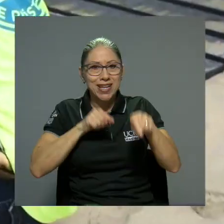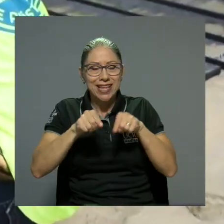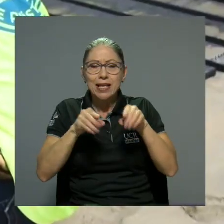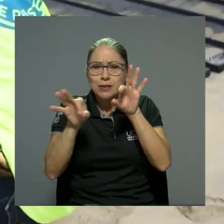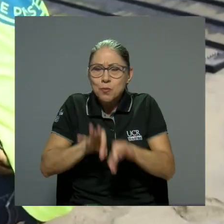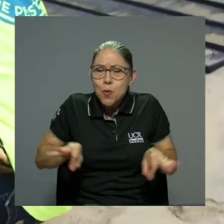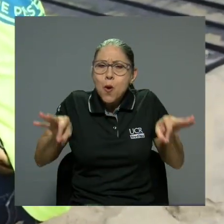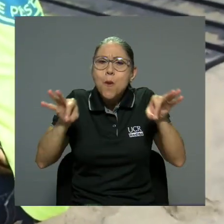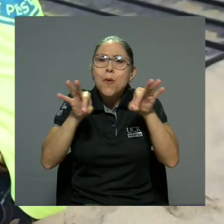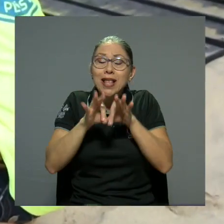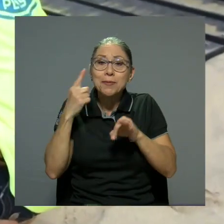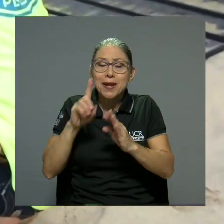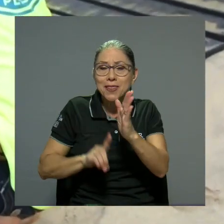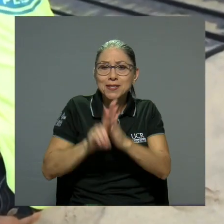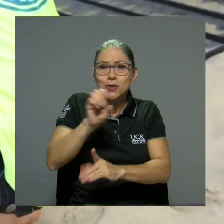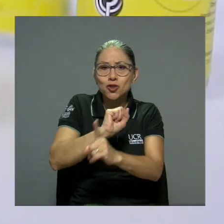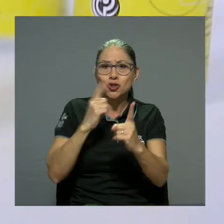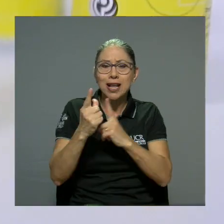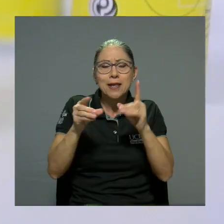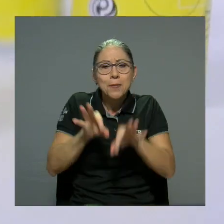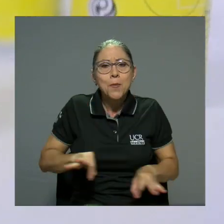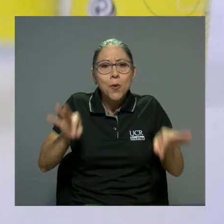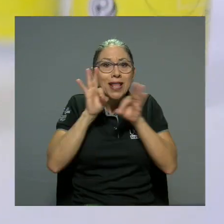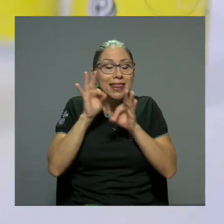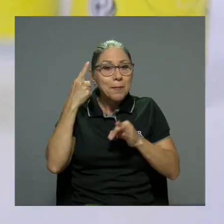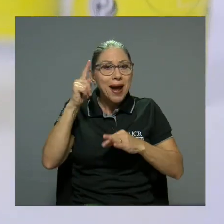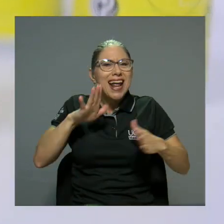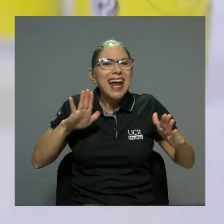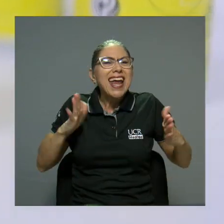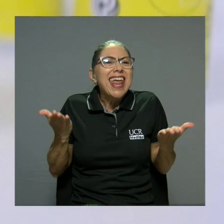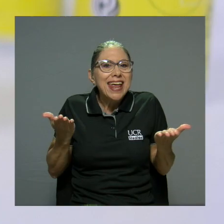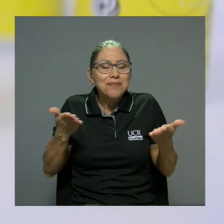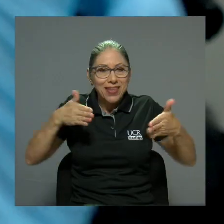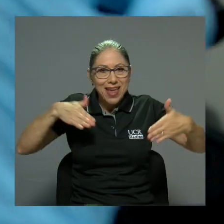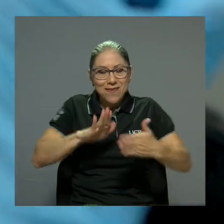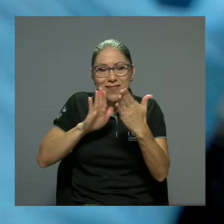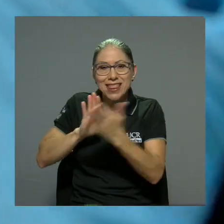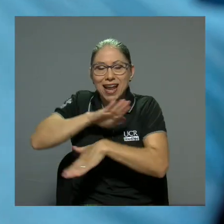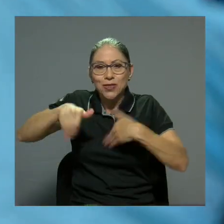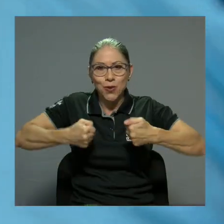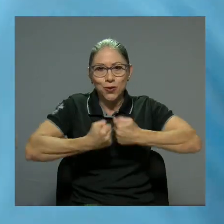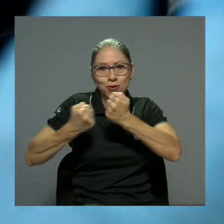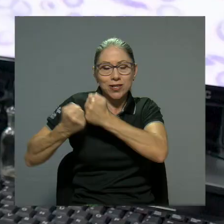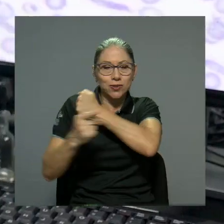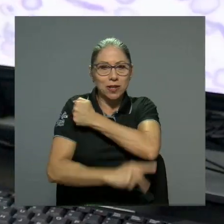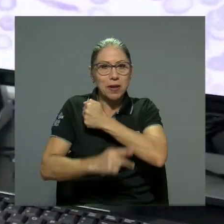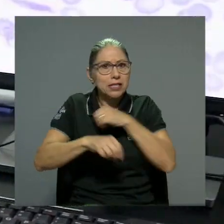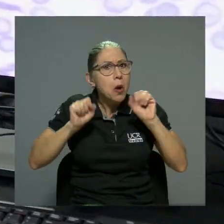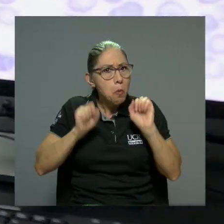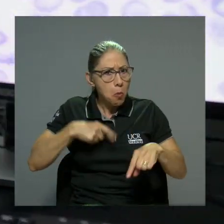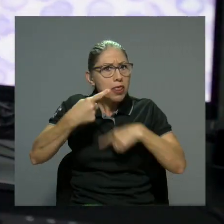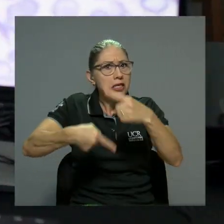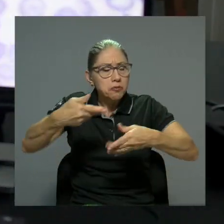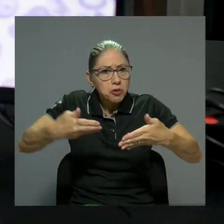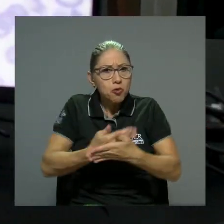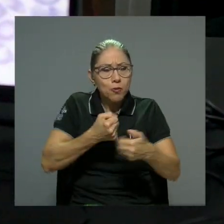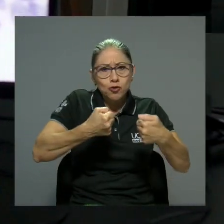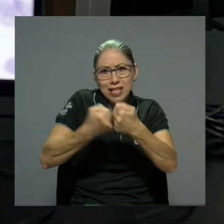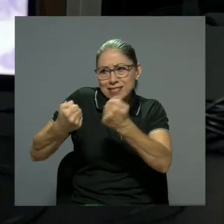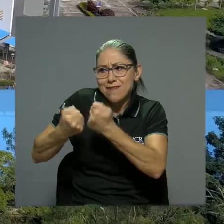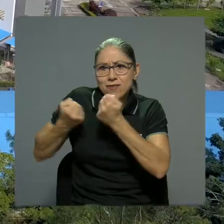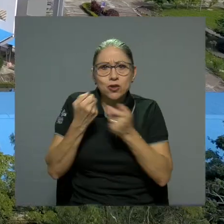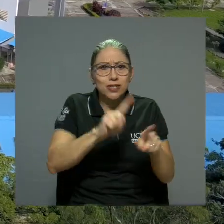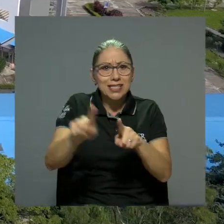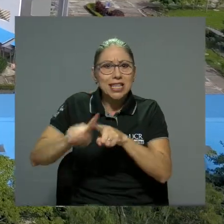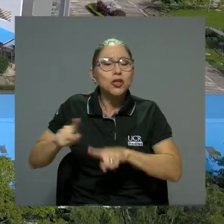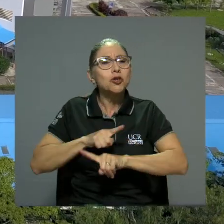desarrollo social, esencial para afrontar todos los retos del país. Podrán presentarse nuevos y distintos desafíos,